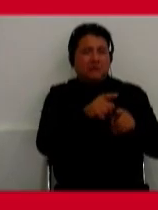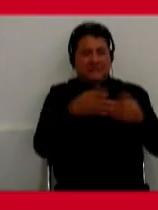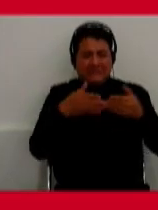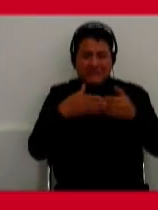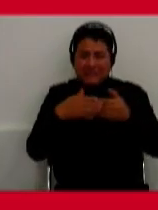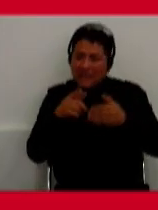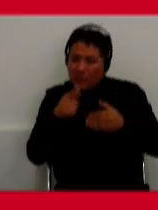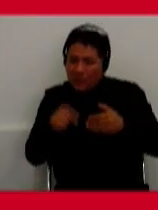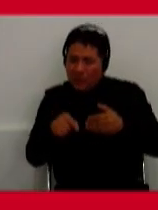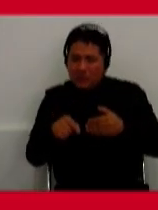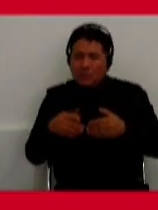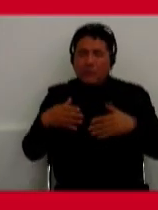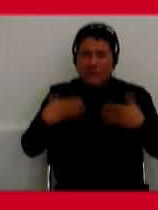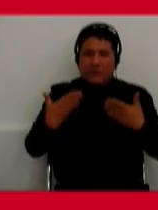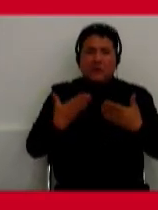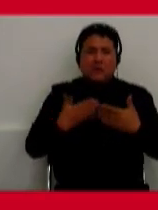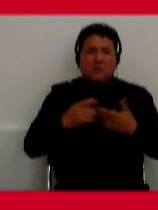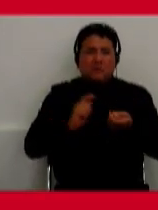transformación.